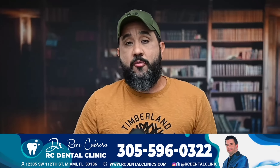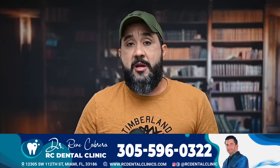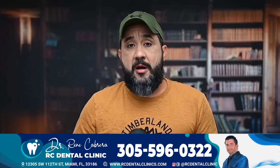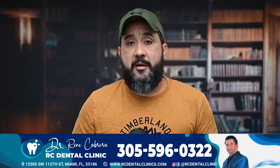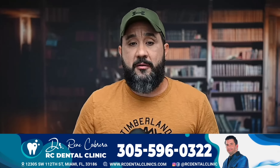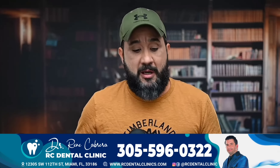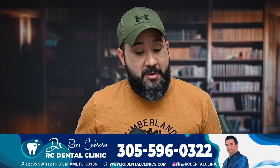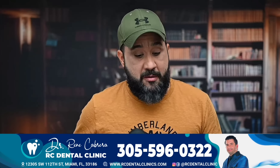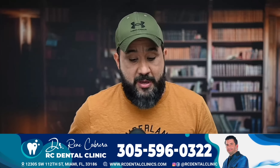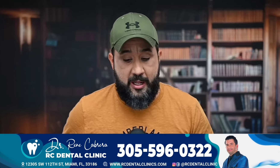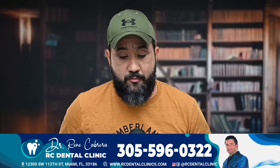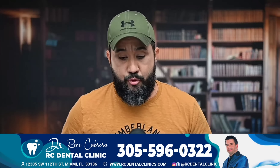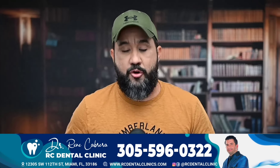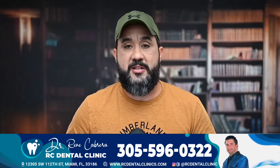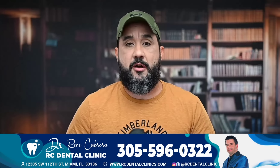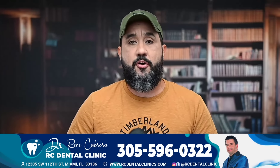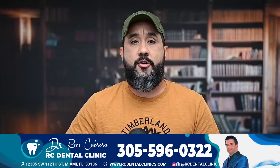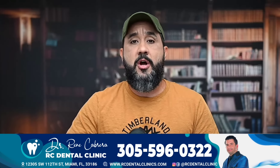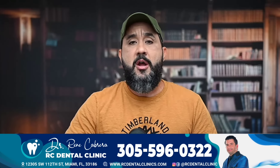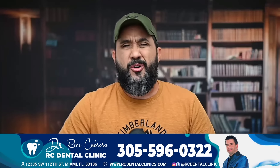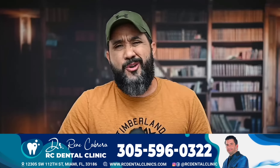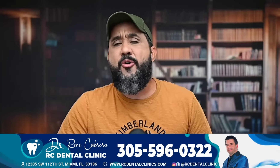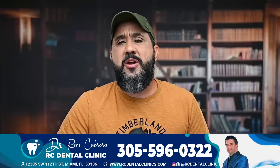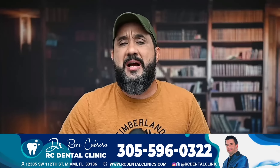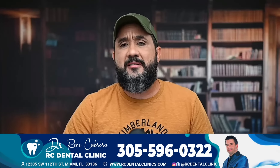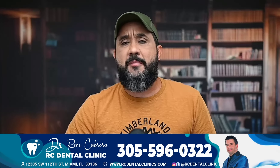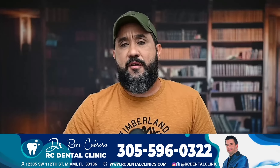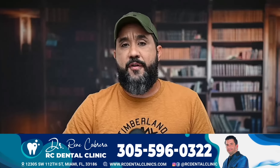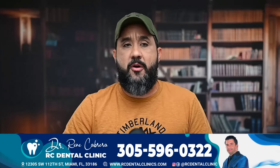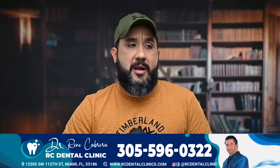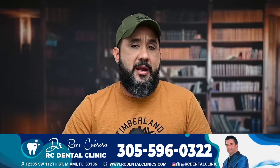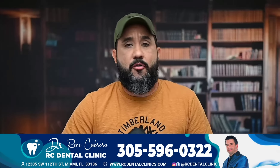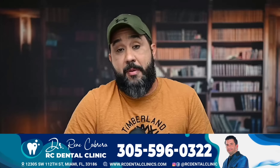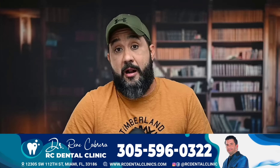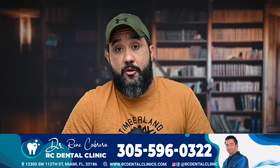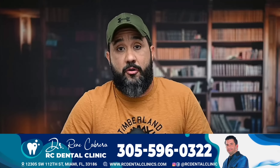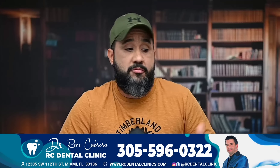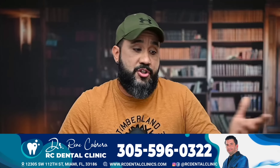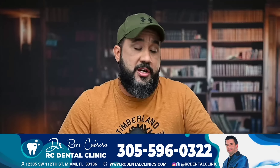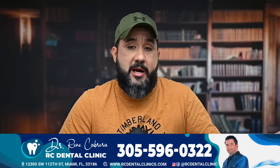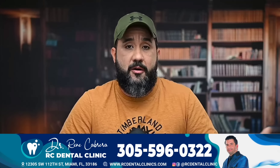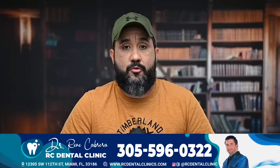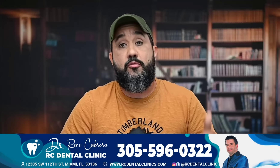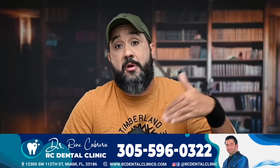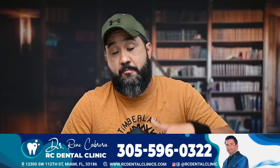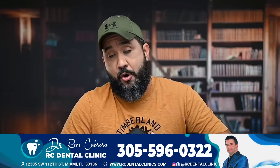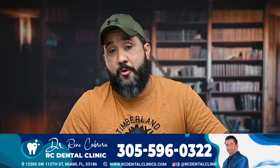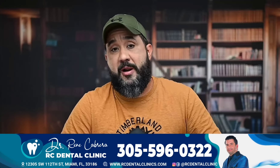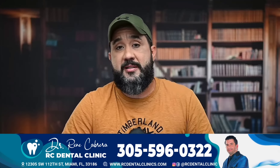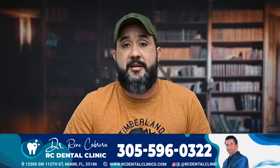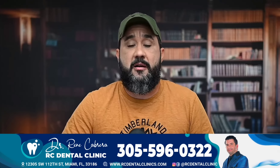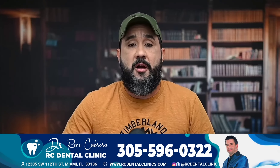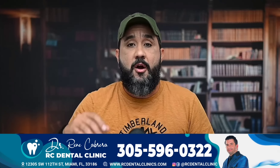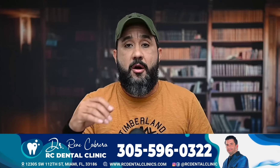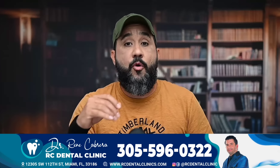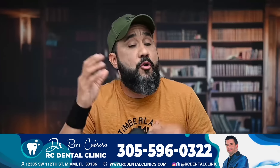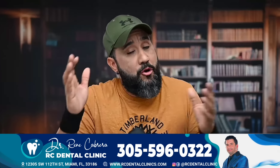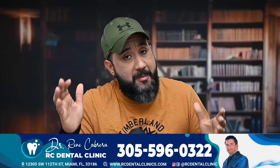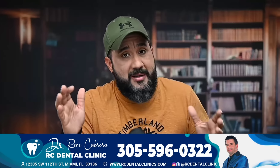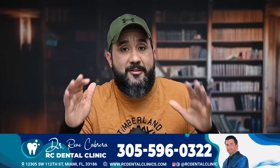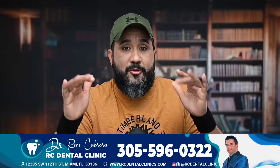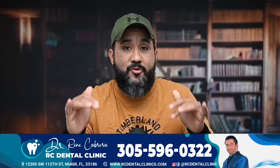gran economía en también en vías de mucho desarrollo Cuando digo no gigante me refiero a que Comparado con china con el propio Brasil